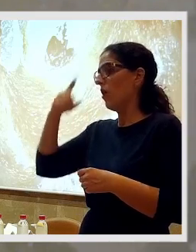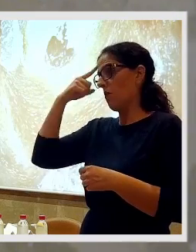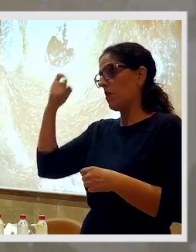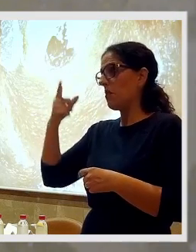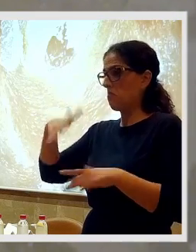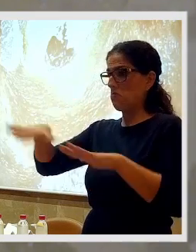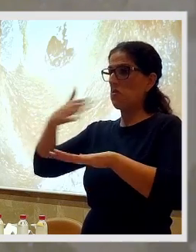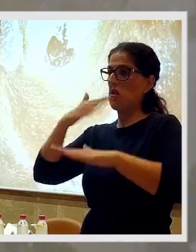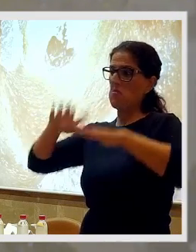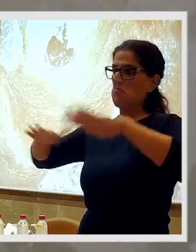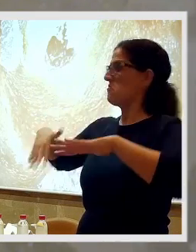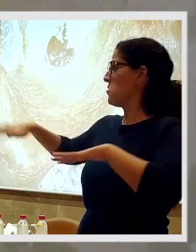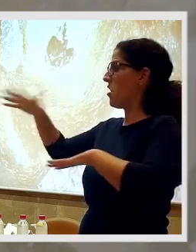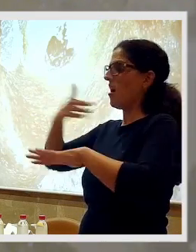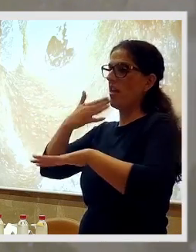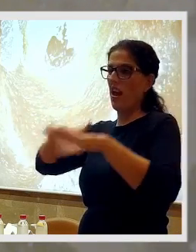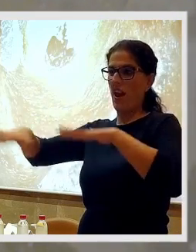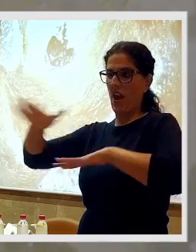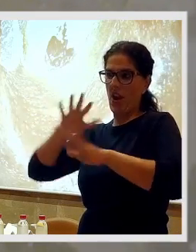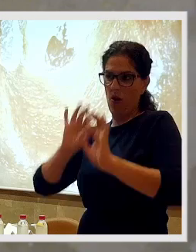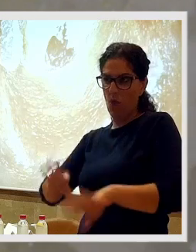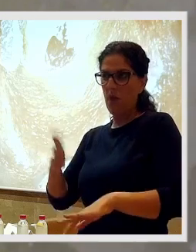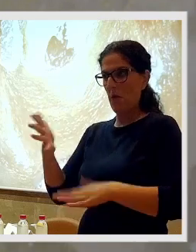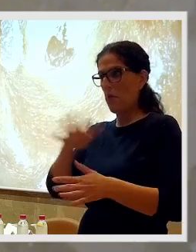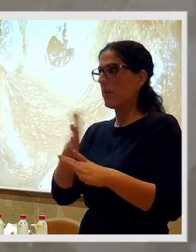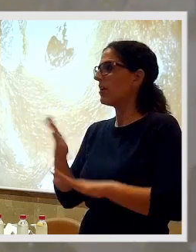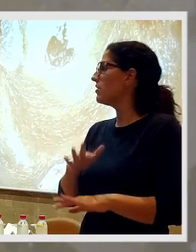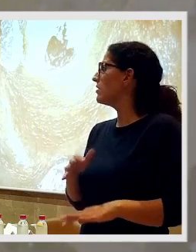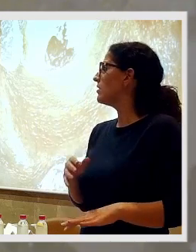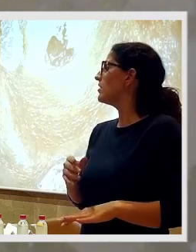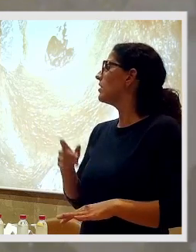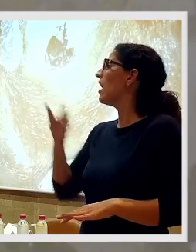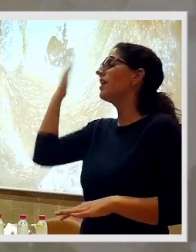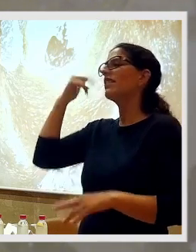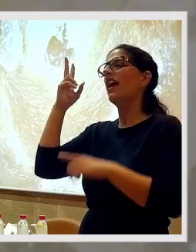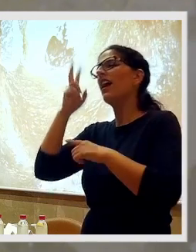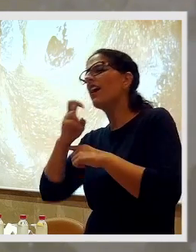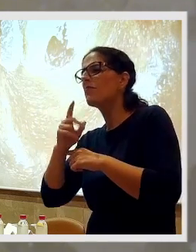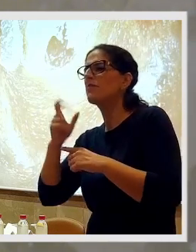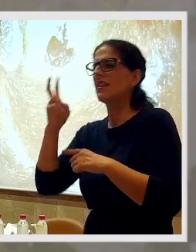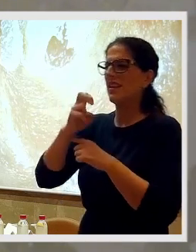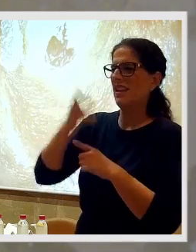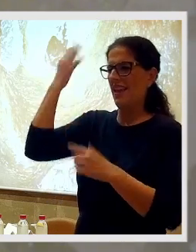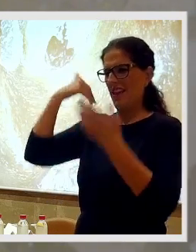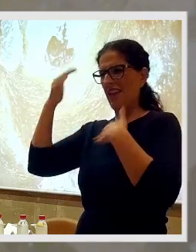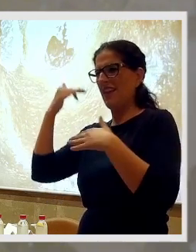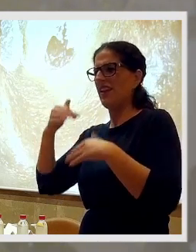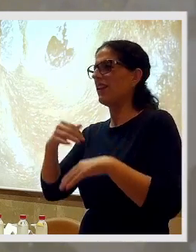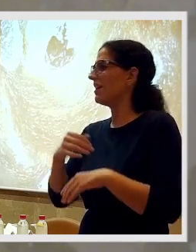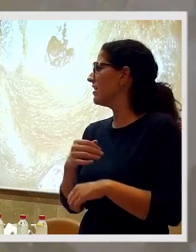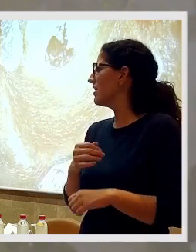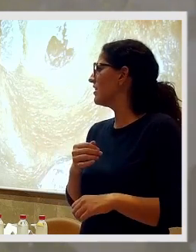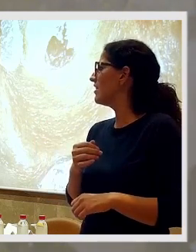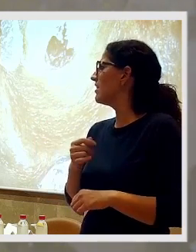aquí, más o menos tenemos muchos de nosotros una edad parecida, los yuppies, aquellos jóvenes estresados